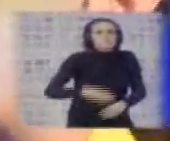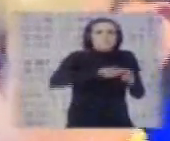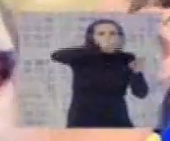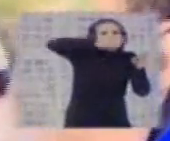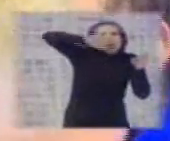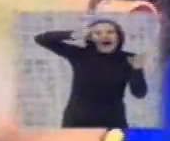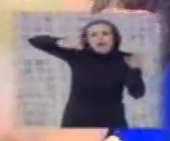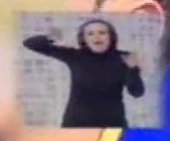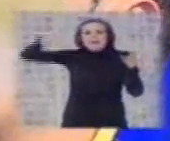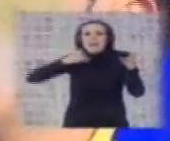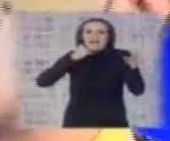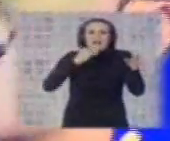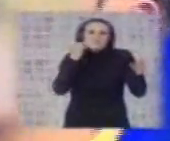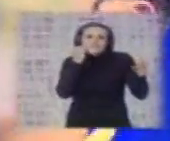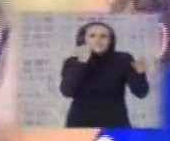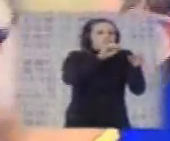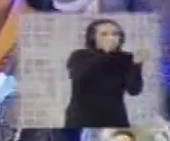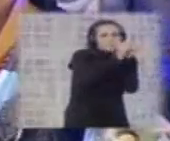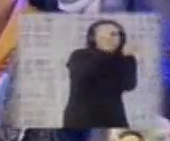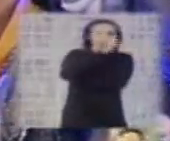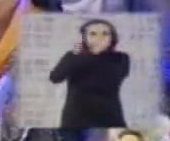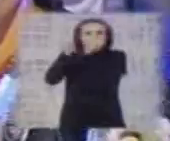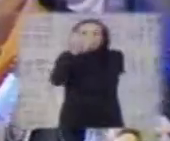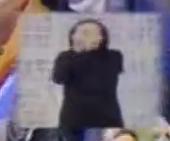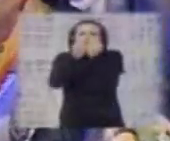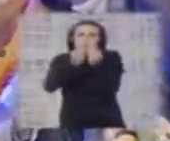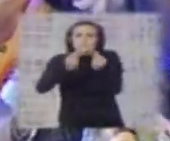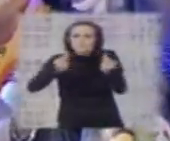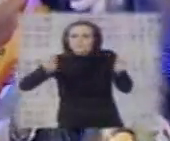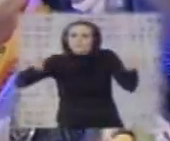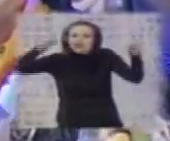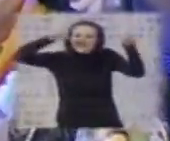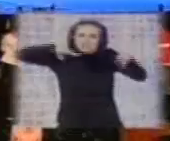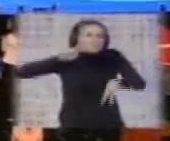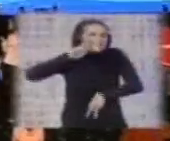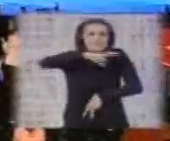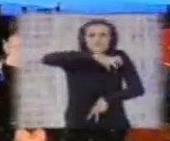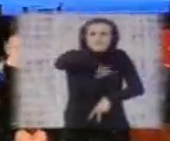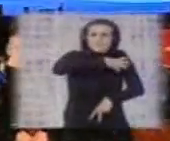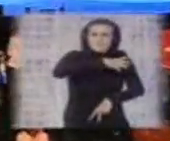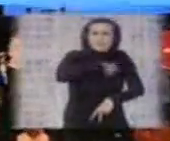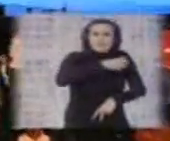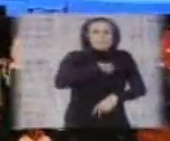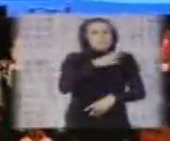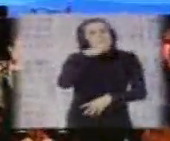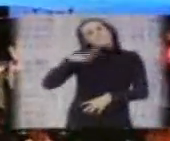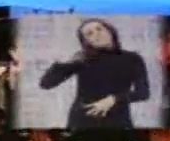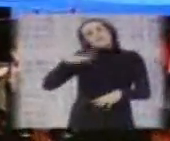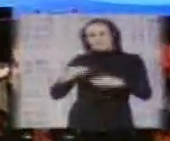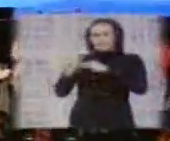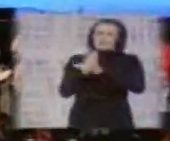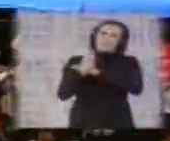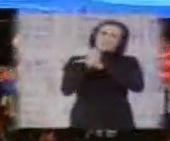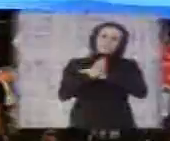de hielo que no se lleguen a derretir. Cuídeme un poco,